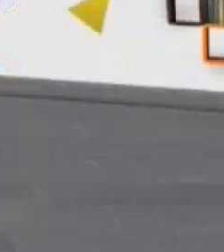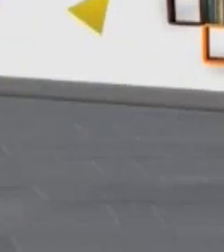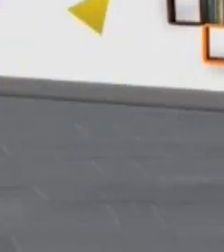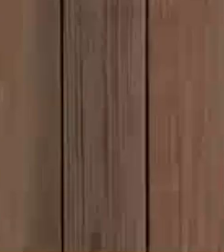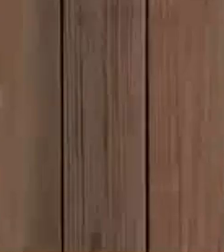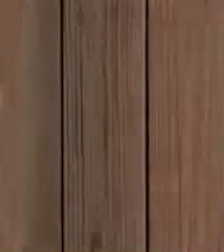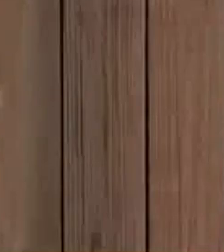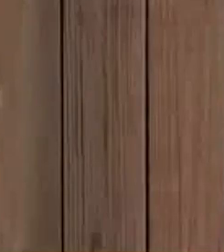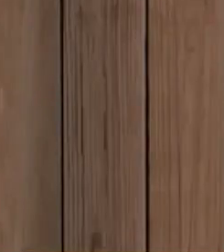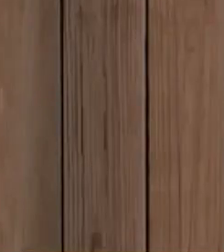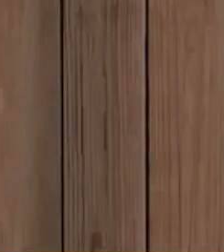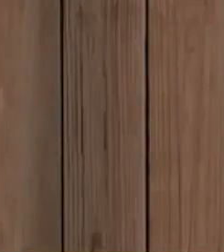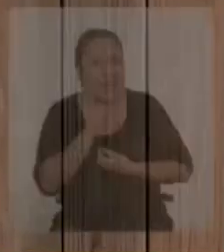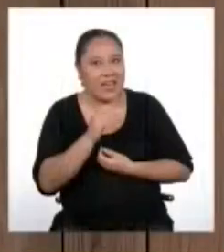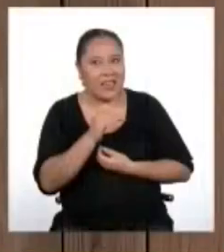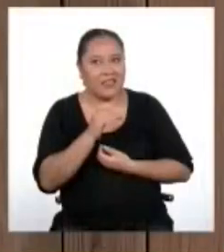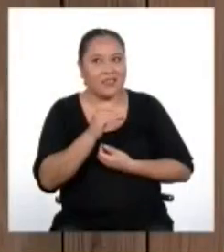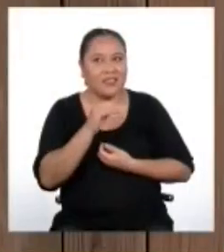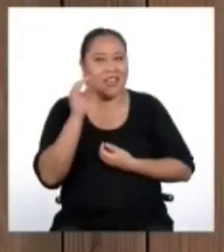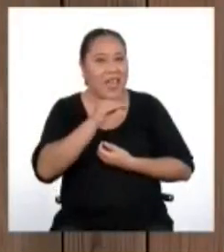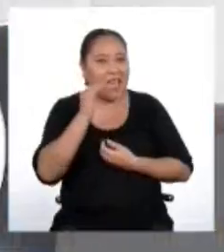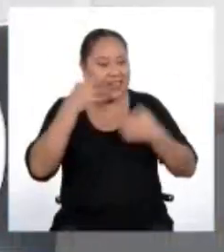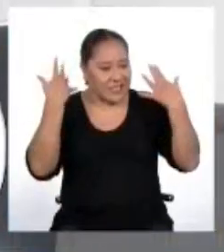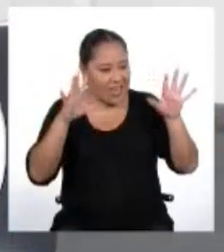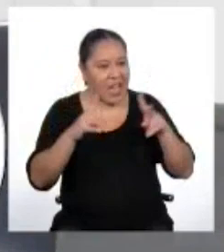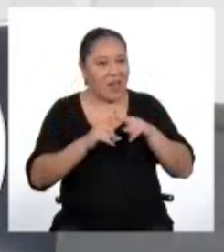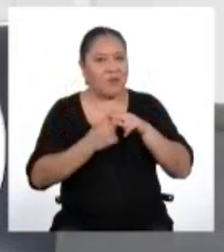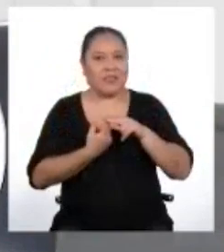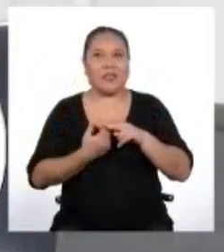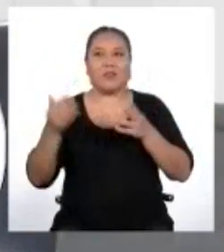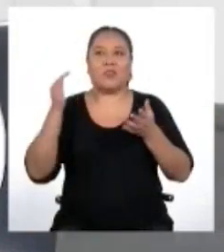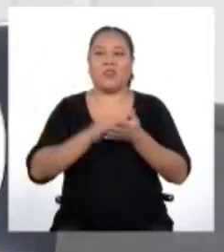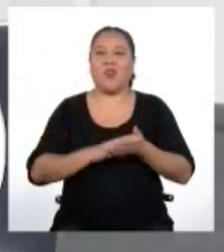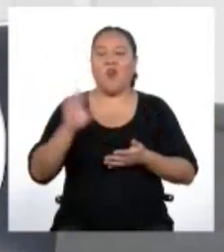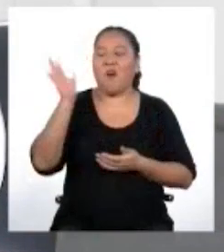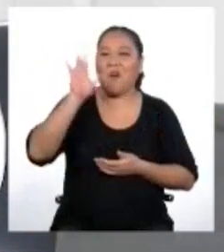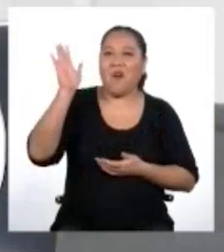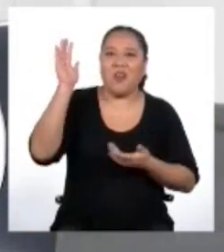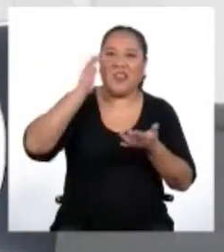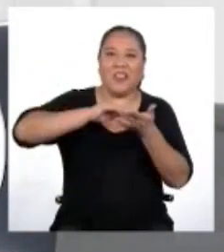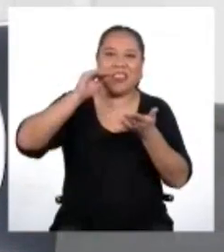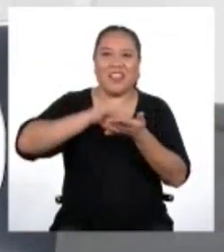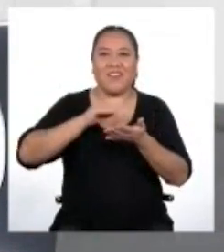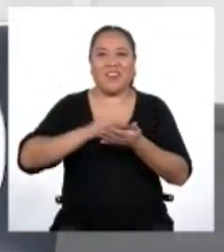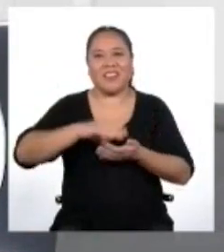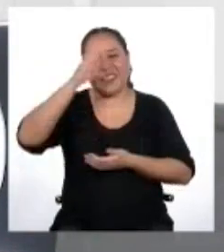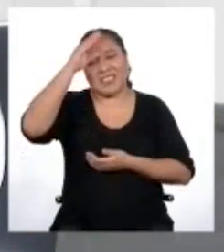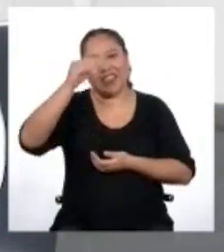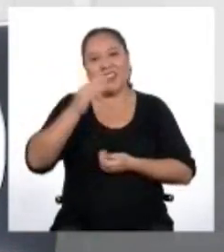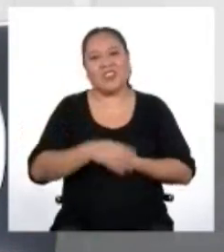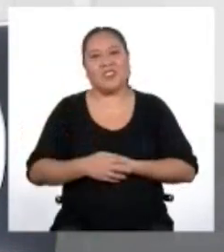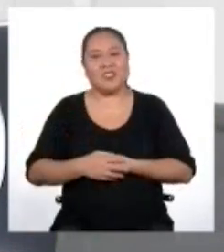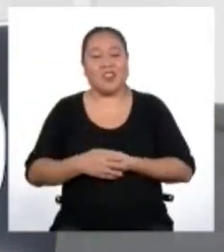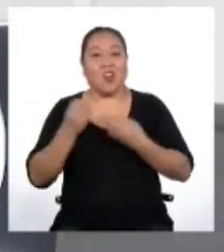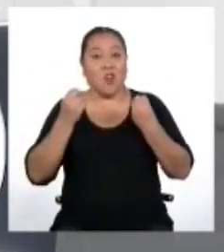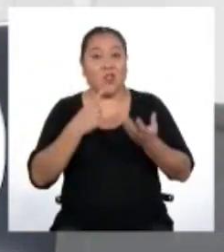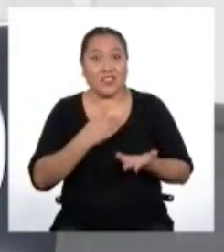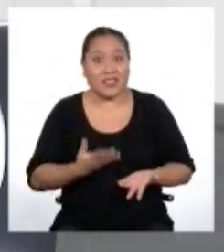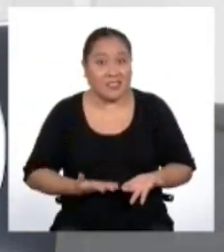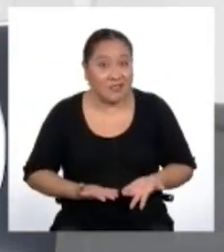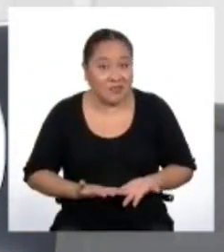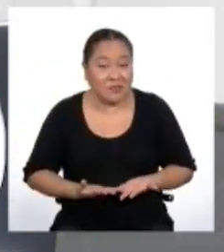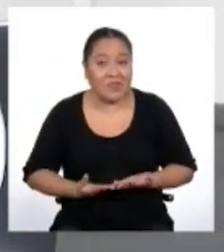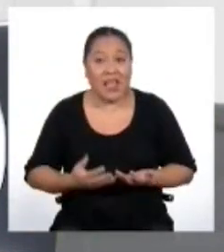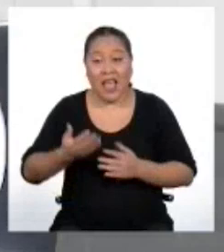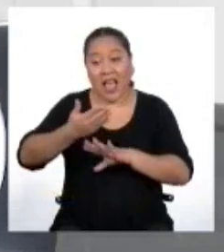¡Hey, Jonathan! Parece que ya empezamos de nuevo. Hola de nuevo, chicas y chicos, ¿cómo están? Antes del corte